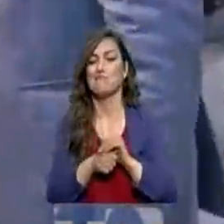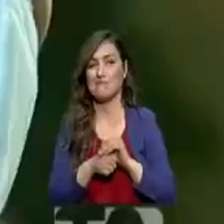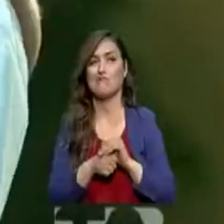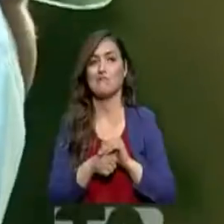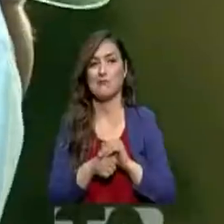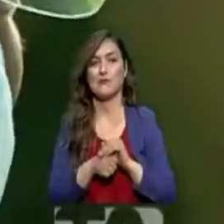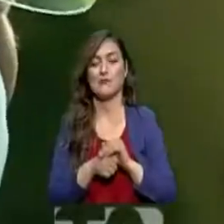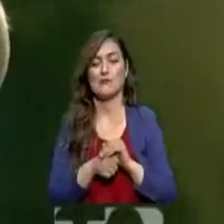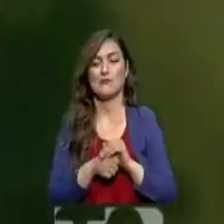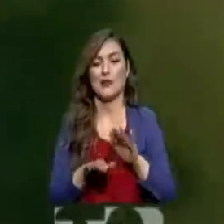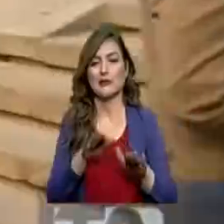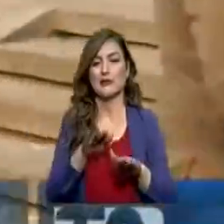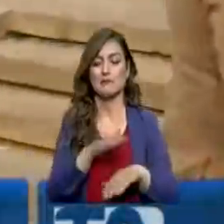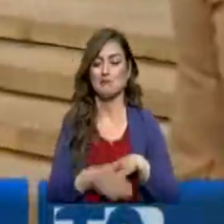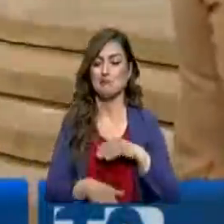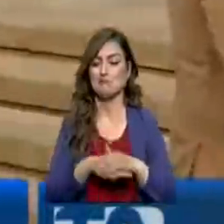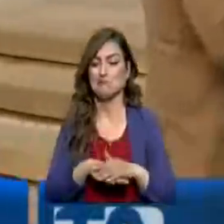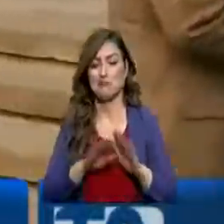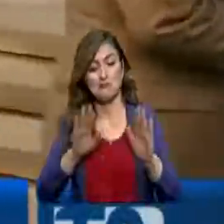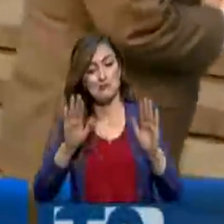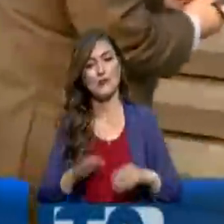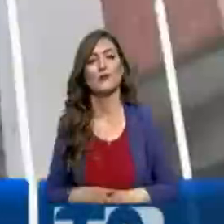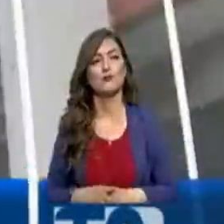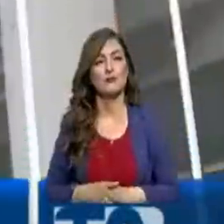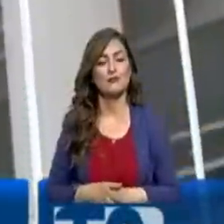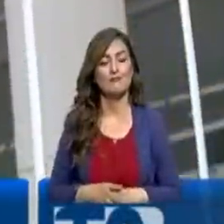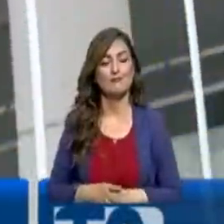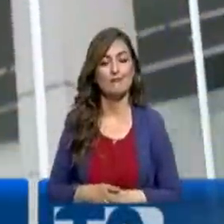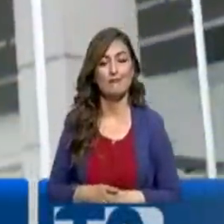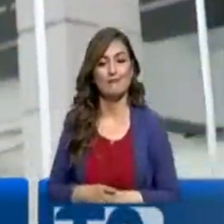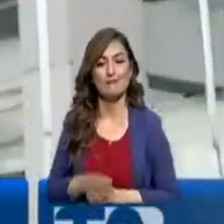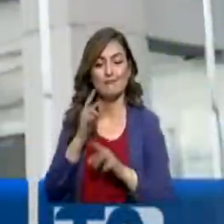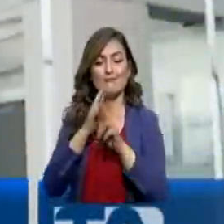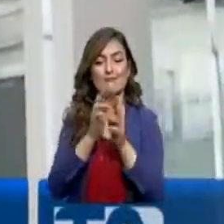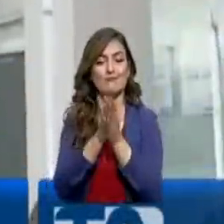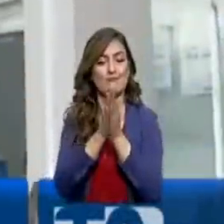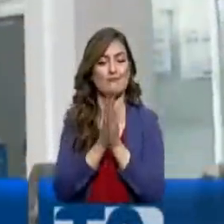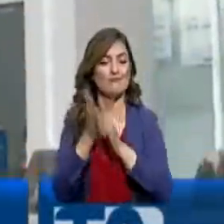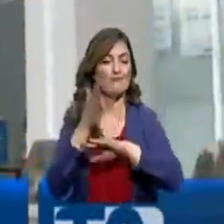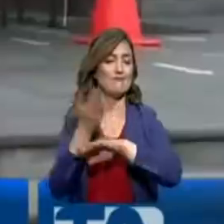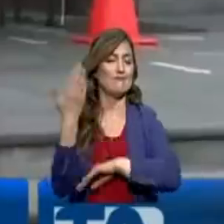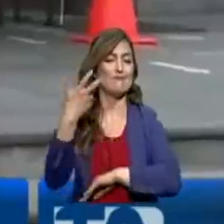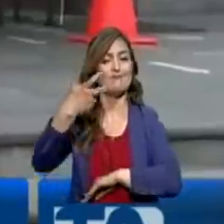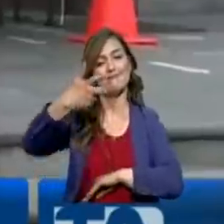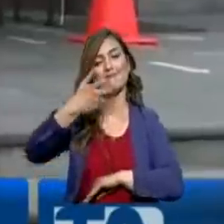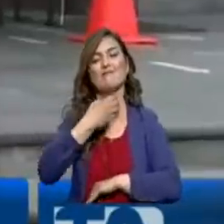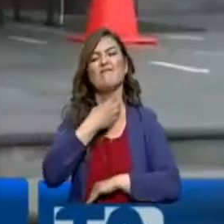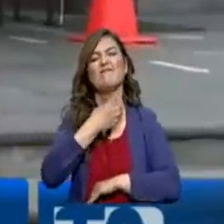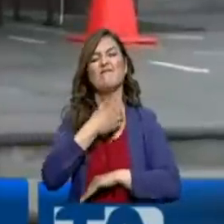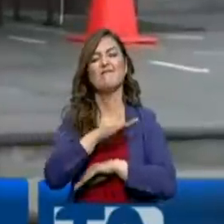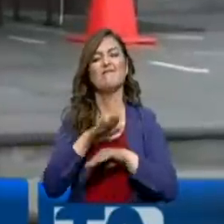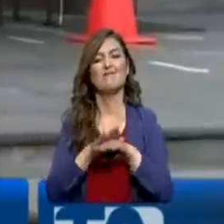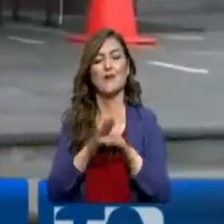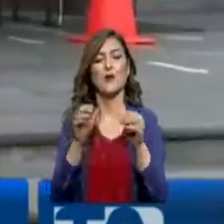en virtud de la presunción de inocencia. Así, el organismo respondió al pedido hecho el pasado 13 de agosto sobre